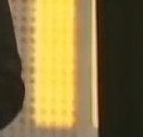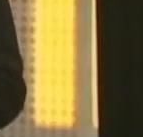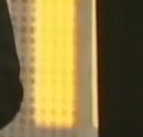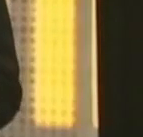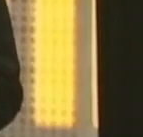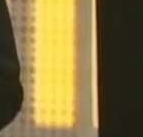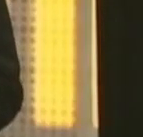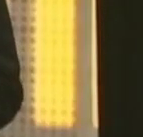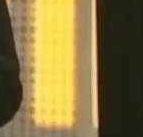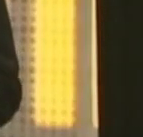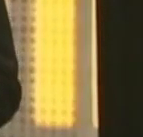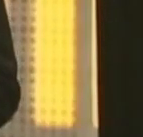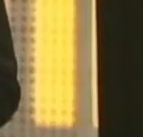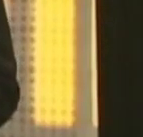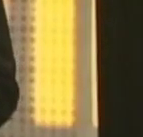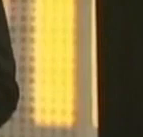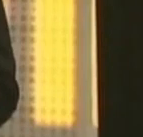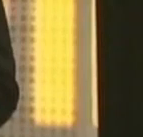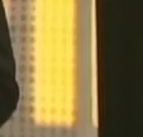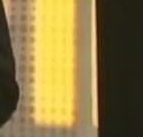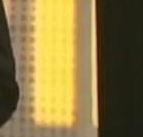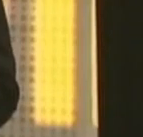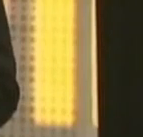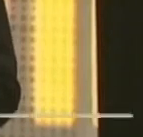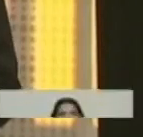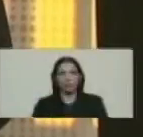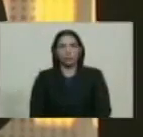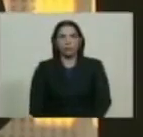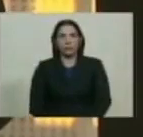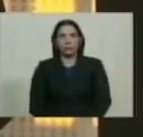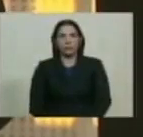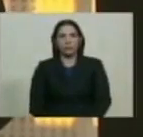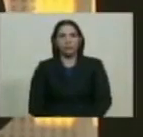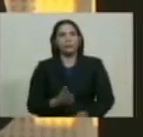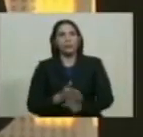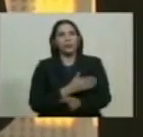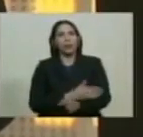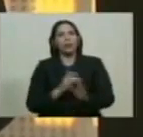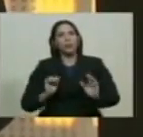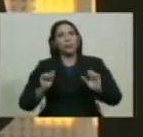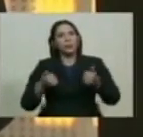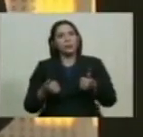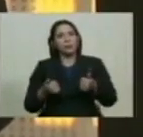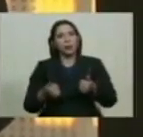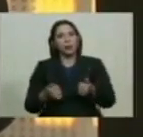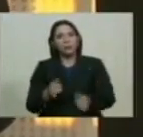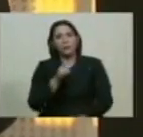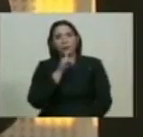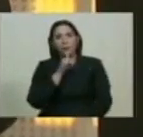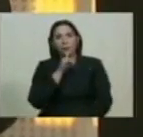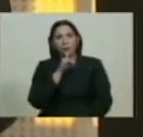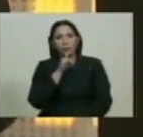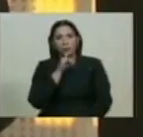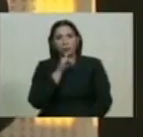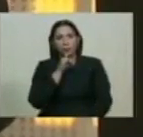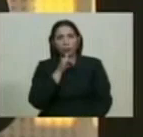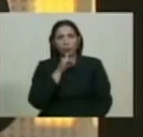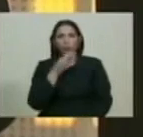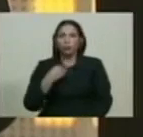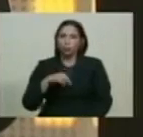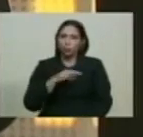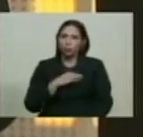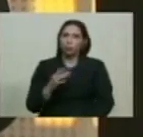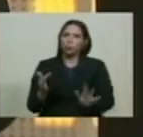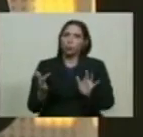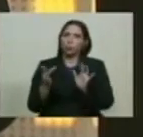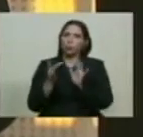noticia regional. Antes de comenzar con las informaciones más destacadas en el ámbito regional de nuestro país, nos vamos a conectar en vivo y en